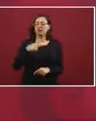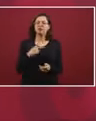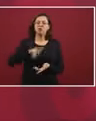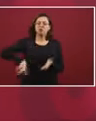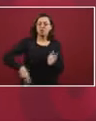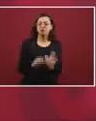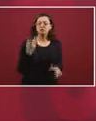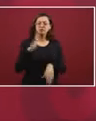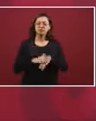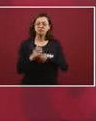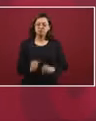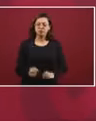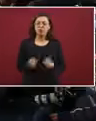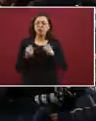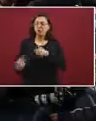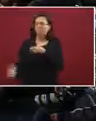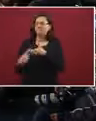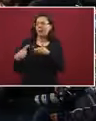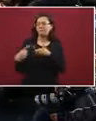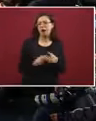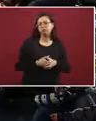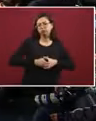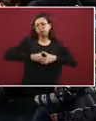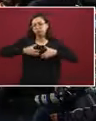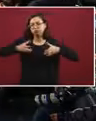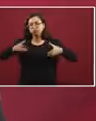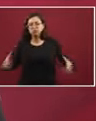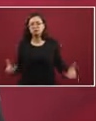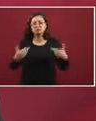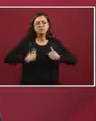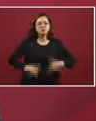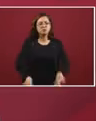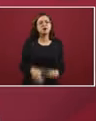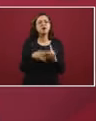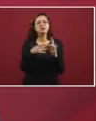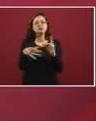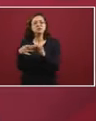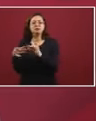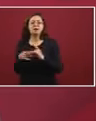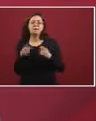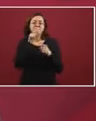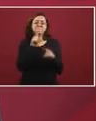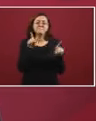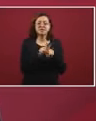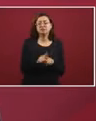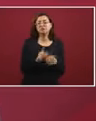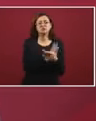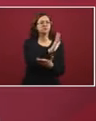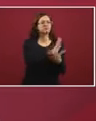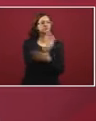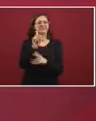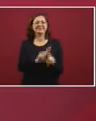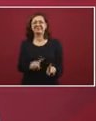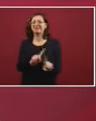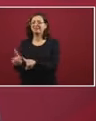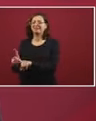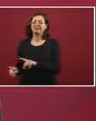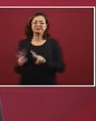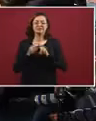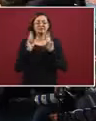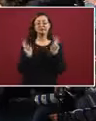su peso, su voz y su trascendencia en el ámbito multilateral. Desde luego, todas las